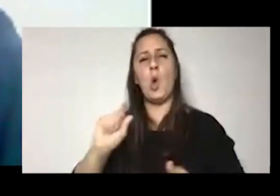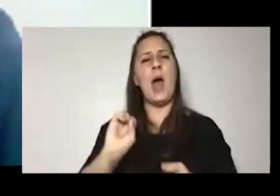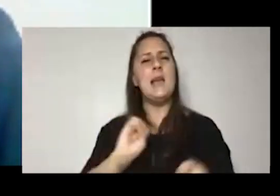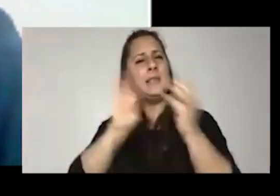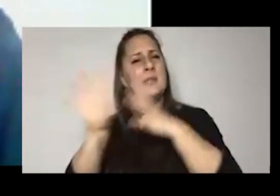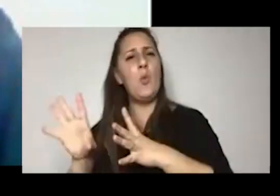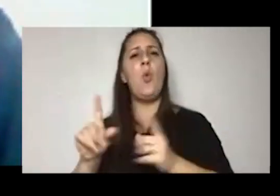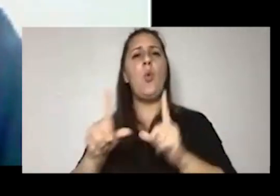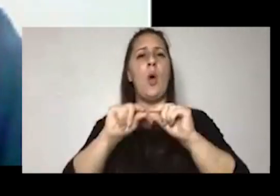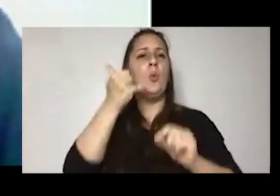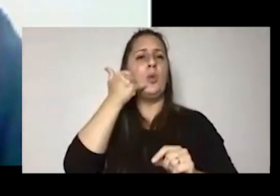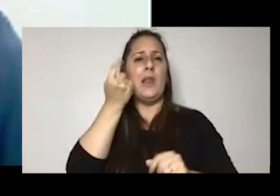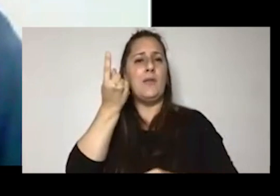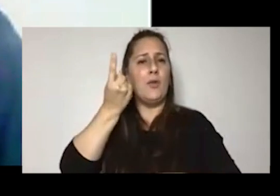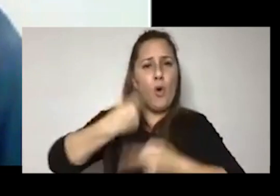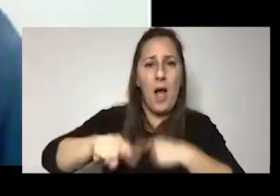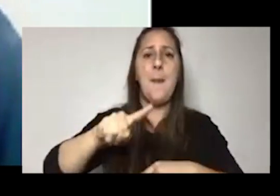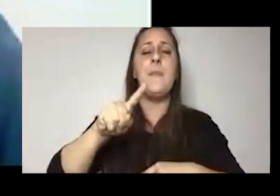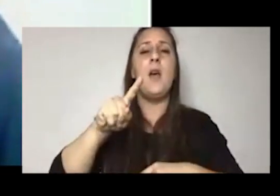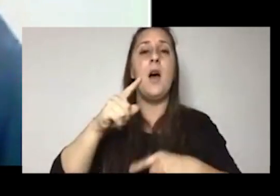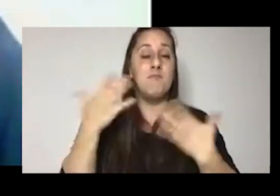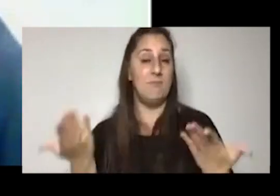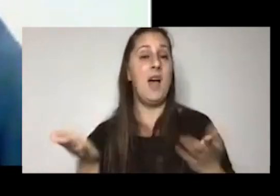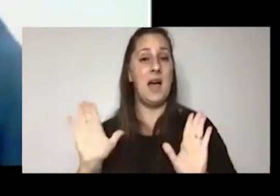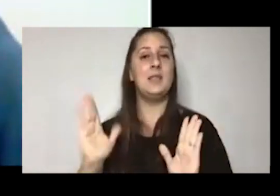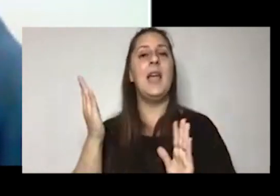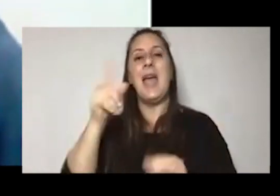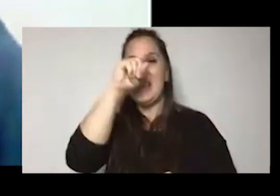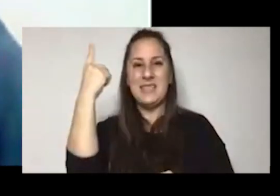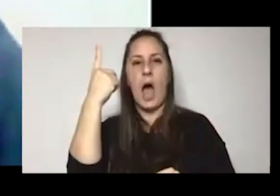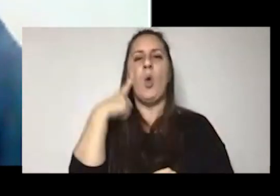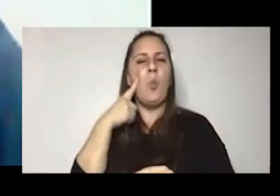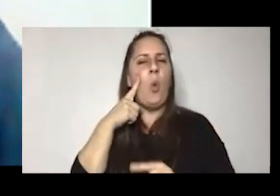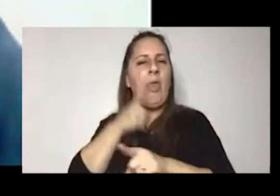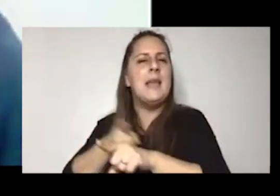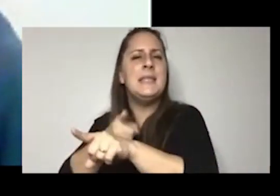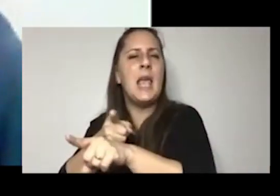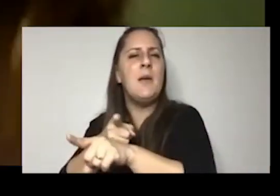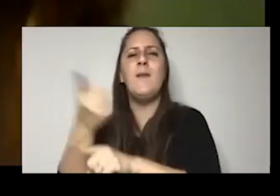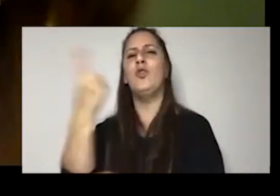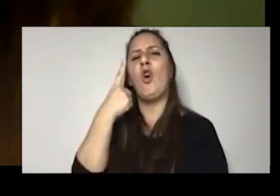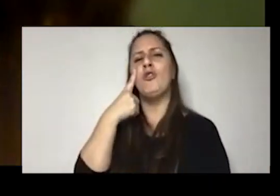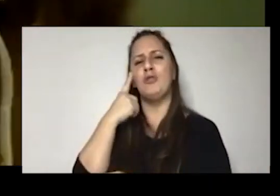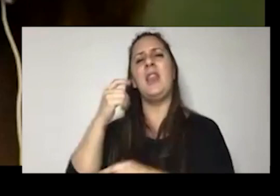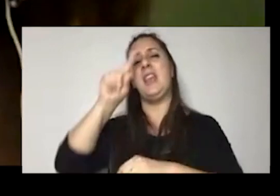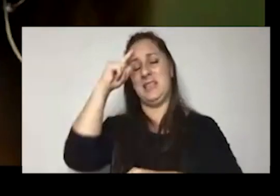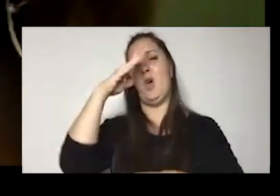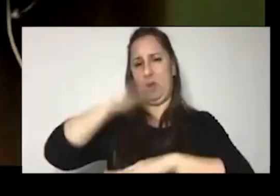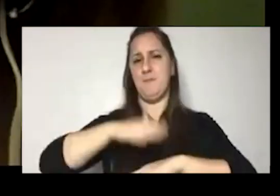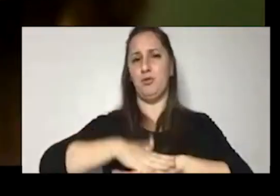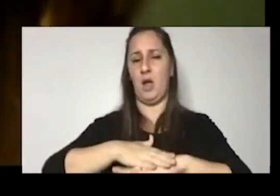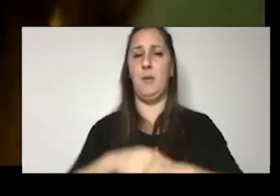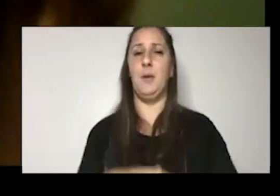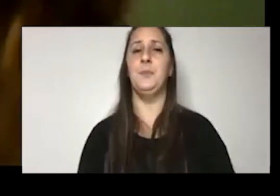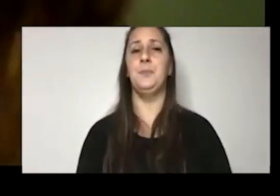teléfono, y de esta manera el Estado puede estar más presente también en cuanto a las políticas. No, excelente. Aparte, gracias a Dios, con